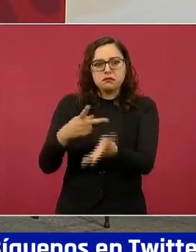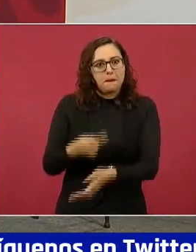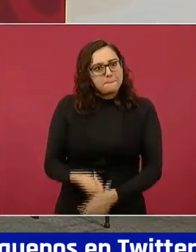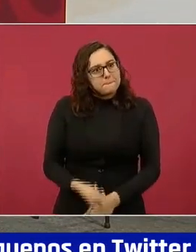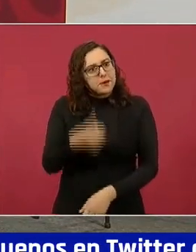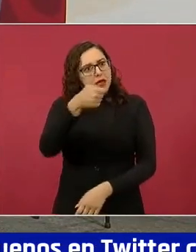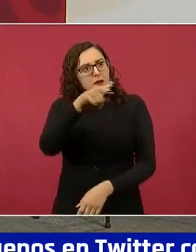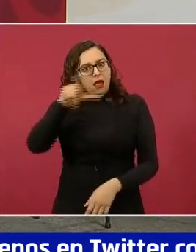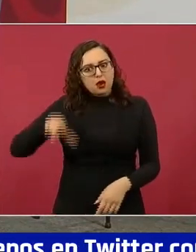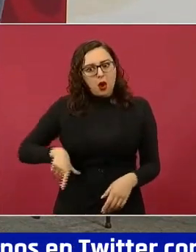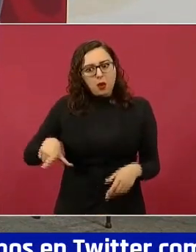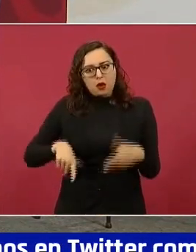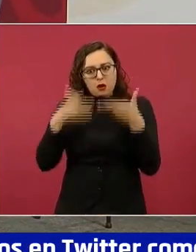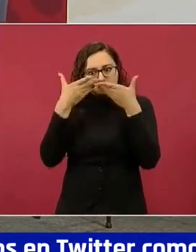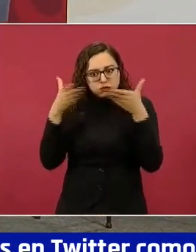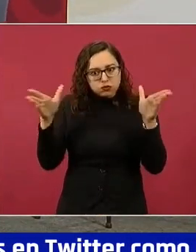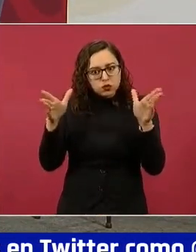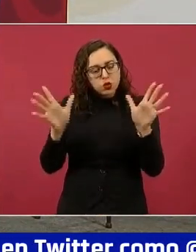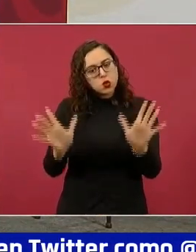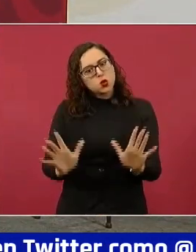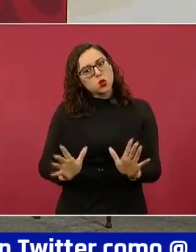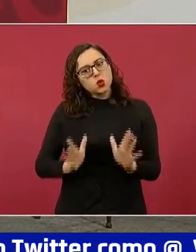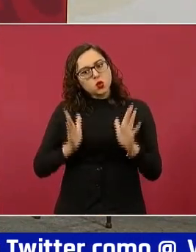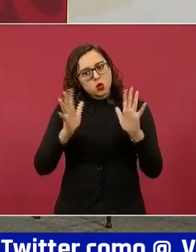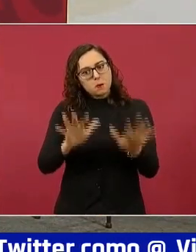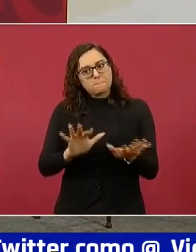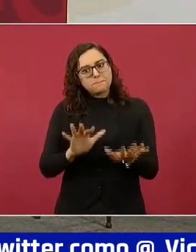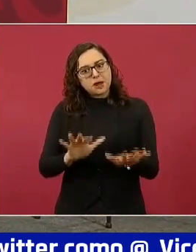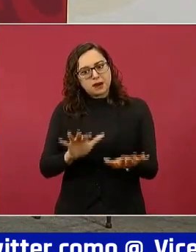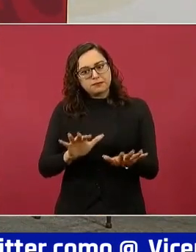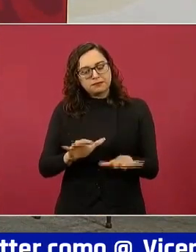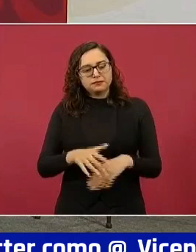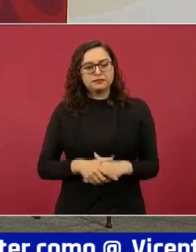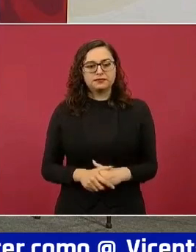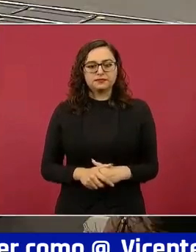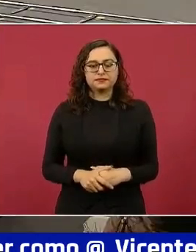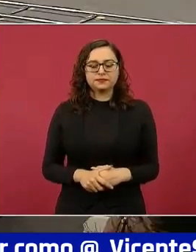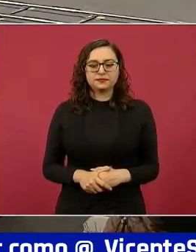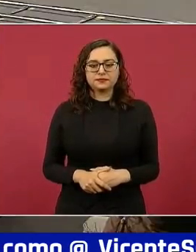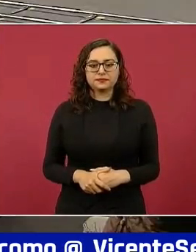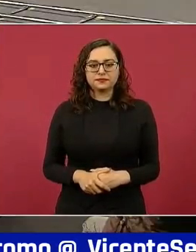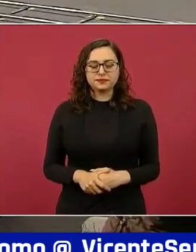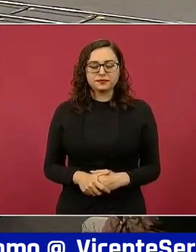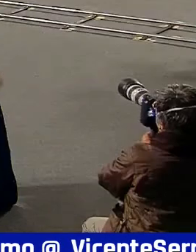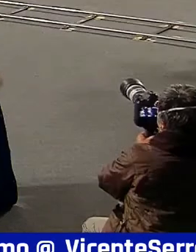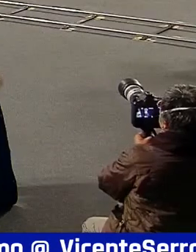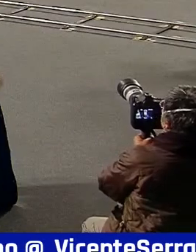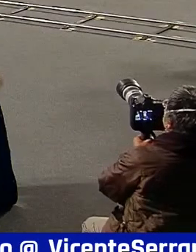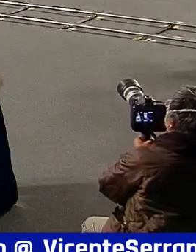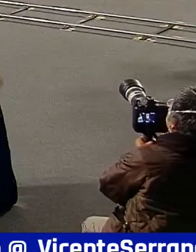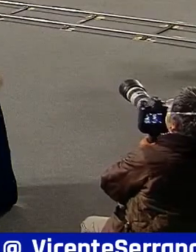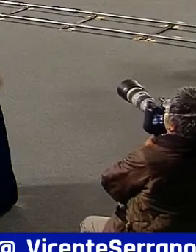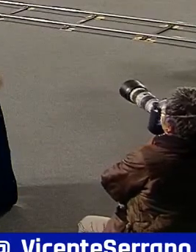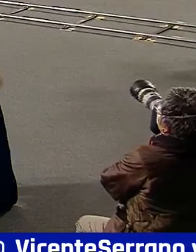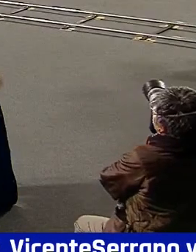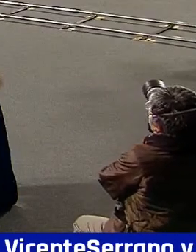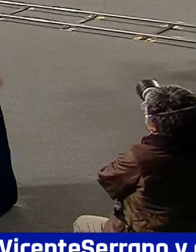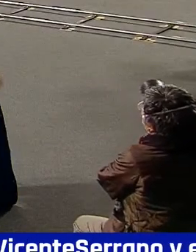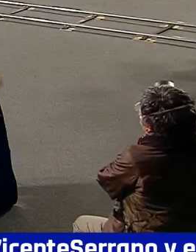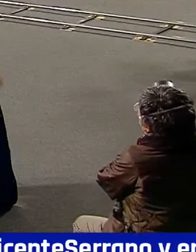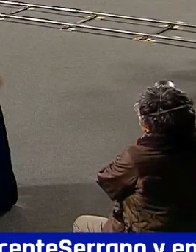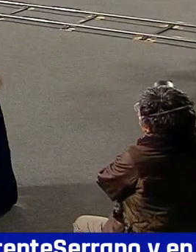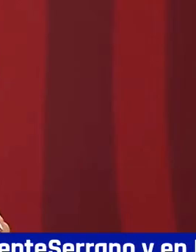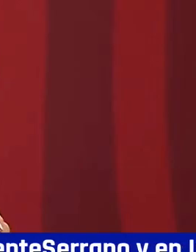este gobierno está teniendo en estos momentos en el país. Because Mexico is faced with many